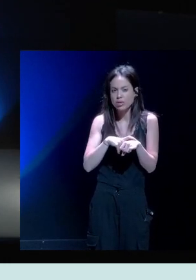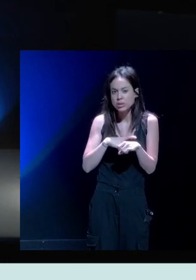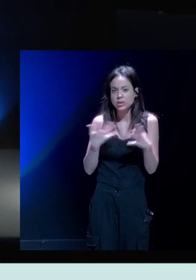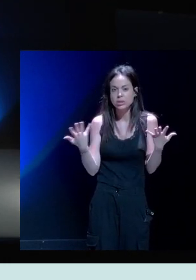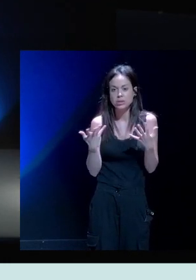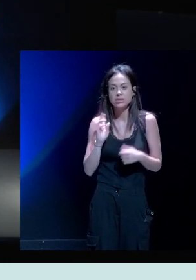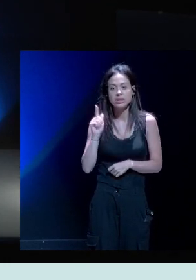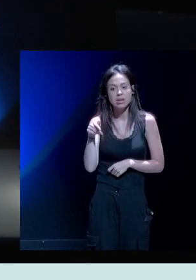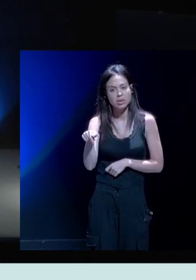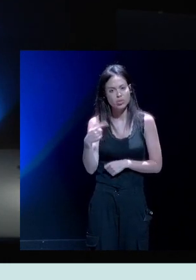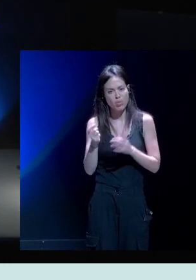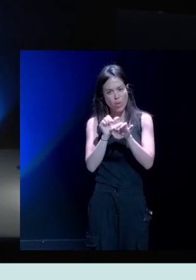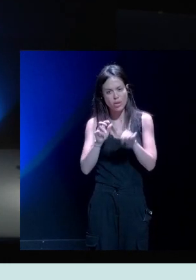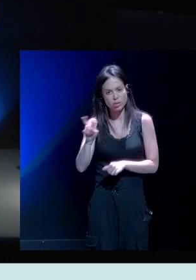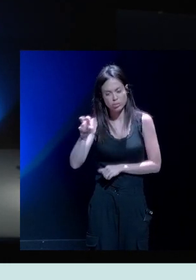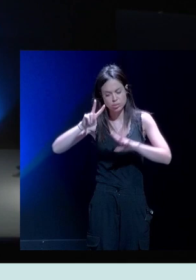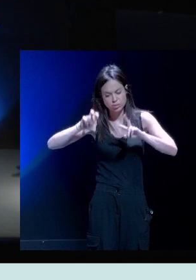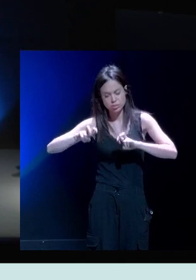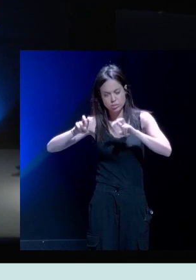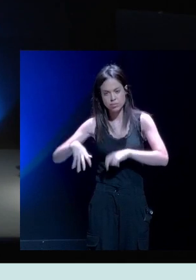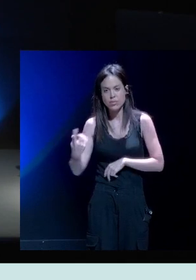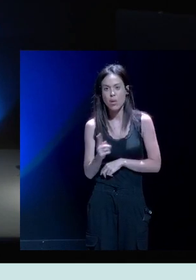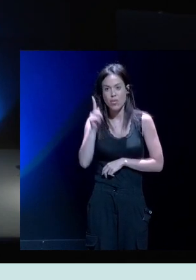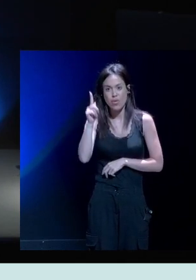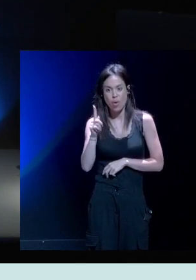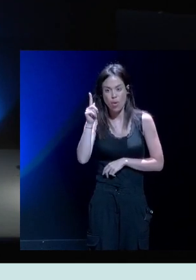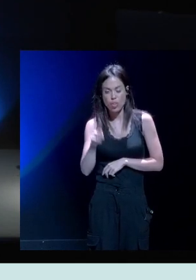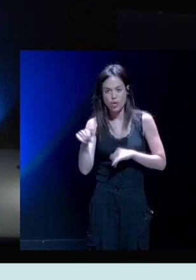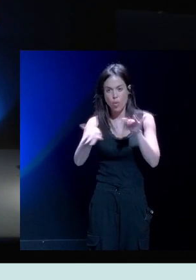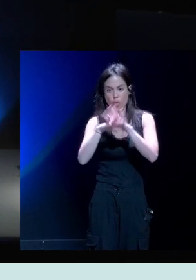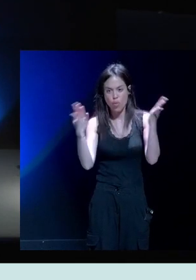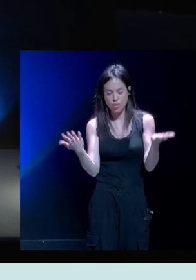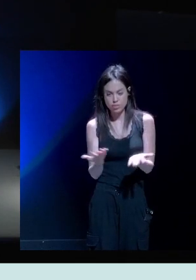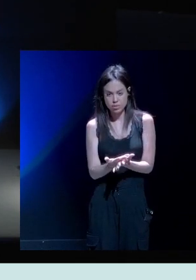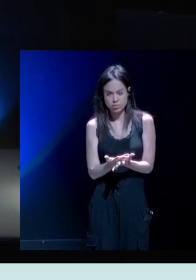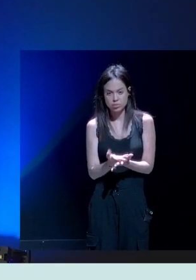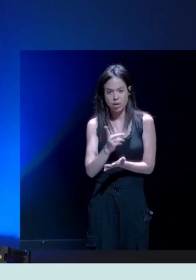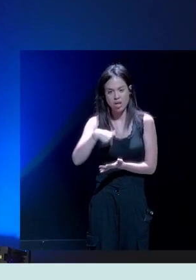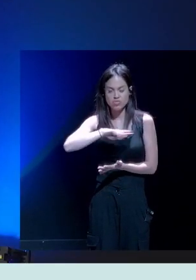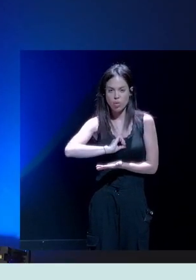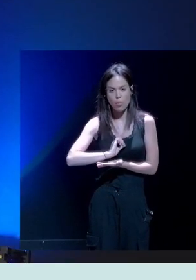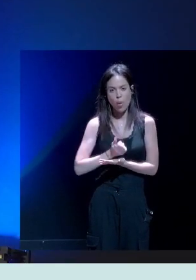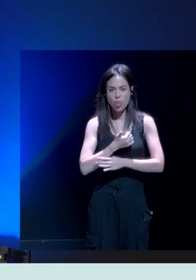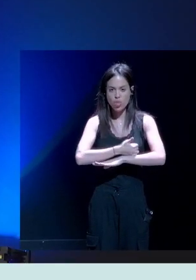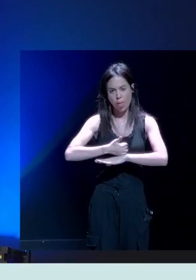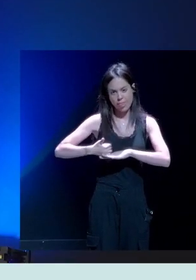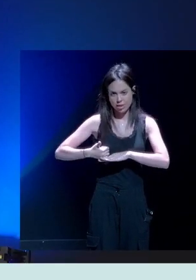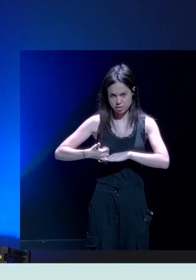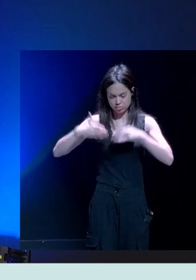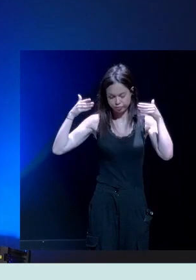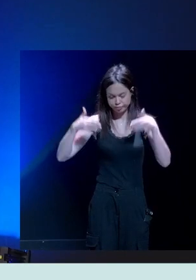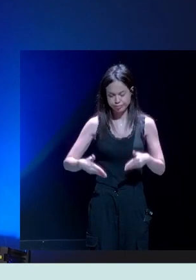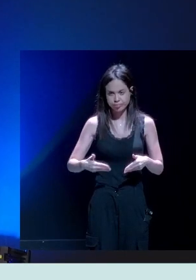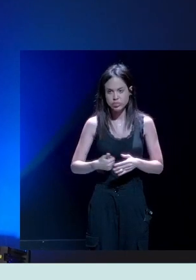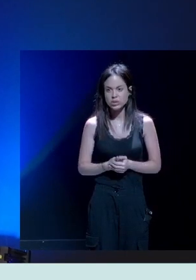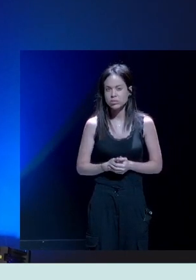usted analiza otros modelos, entre ellos el nórdico, el universalista, el más basado en los vínculos de ciudadanía. Si